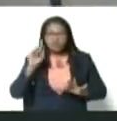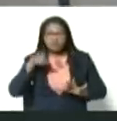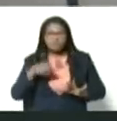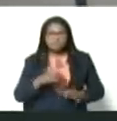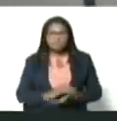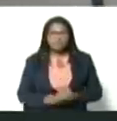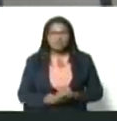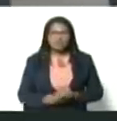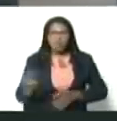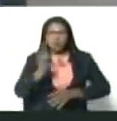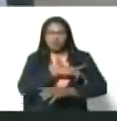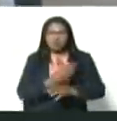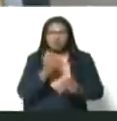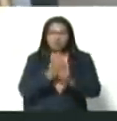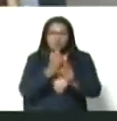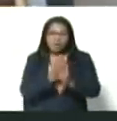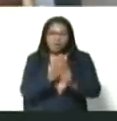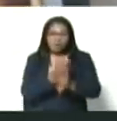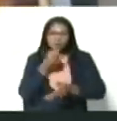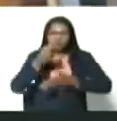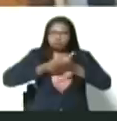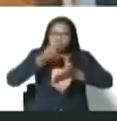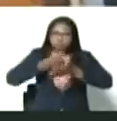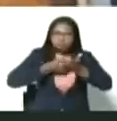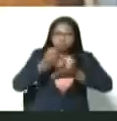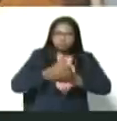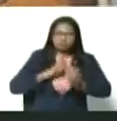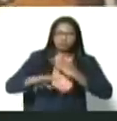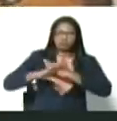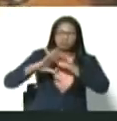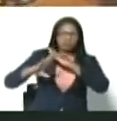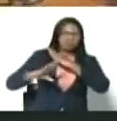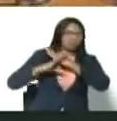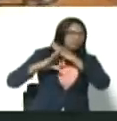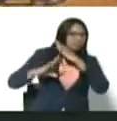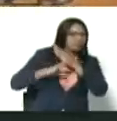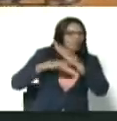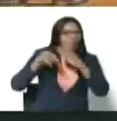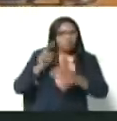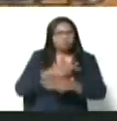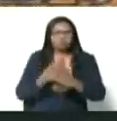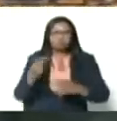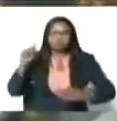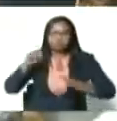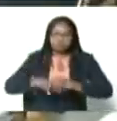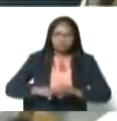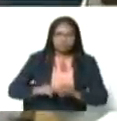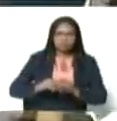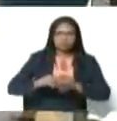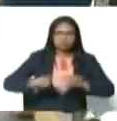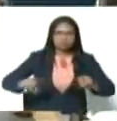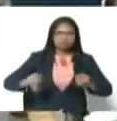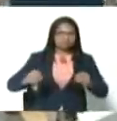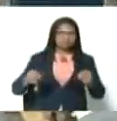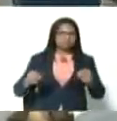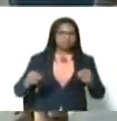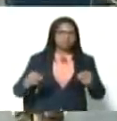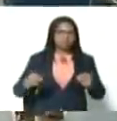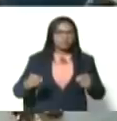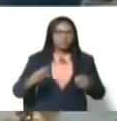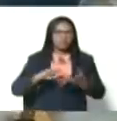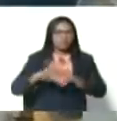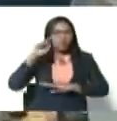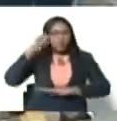fuerza de los trabajadores, combatiendo el bloqueo, combatiendo las sanciones. Y presidente, usted recuerda que